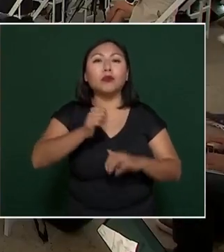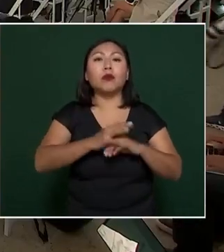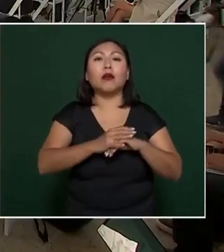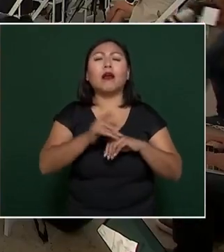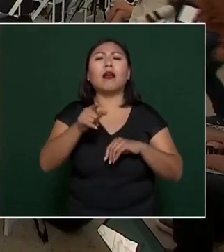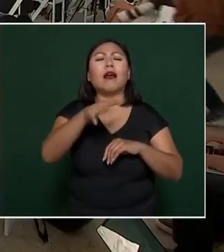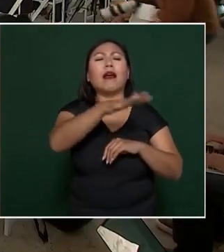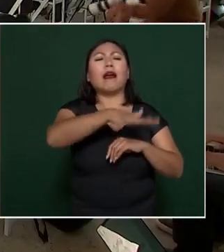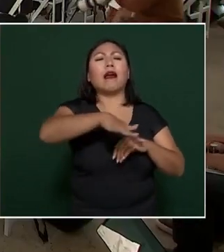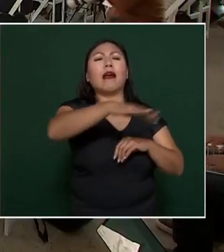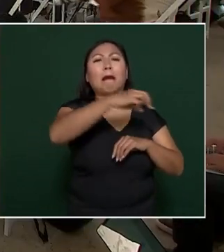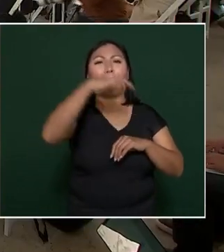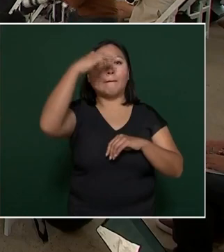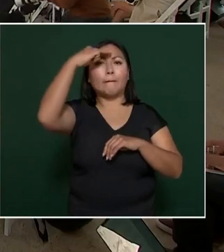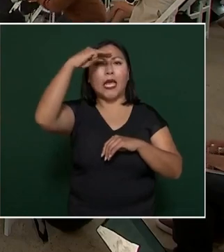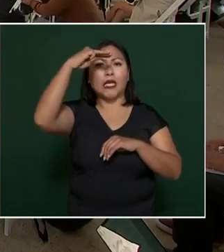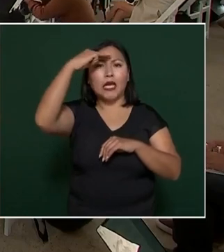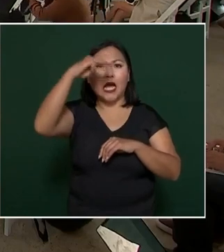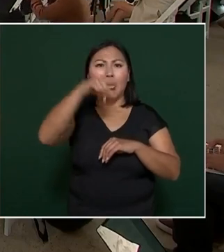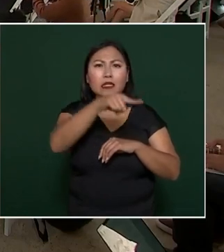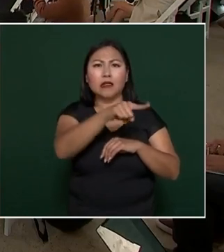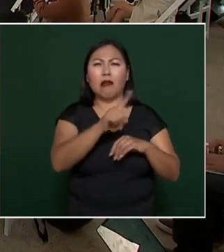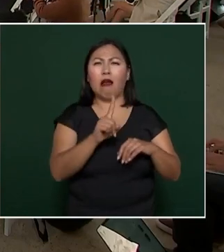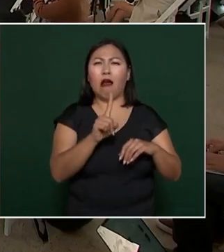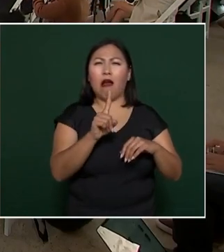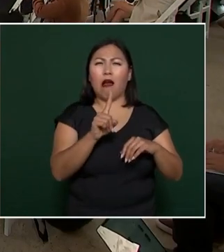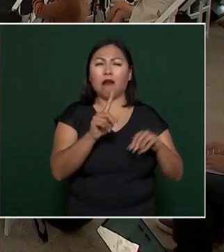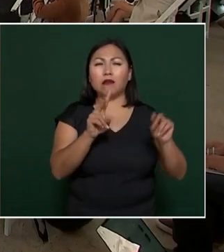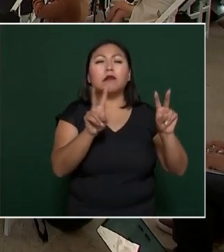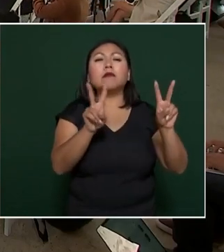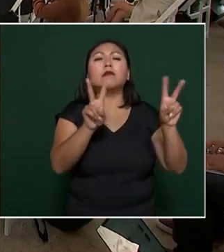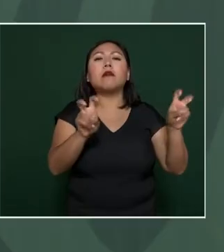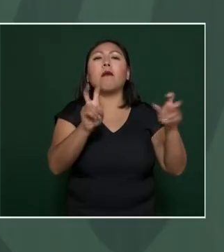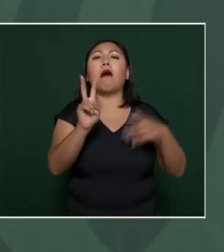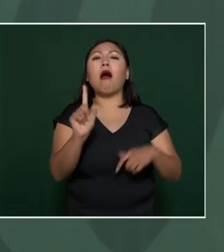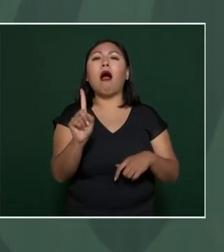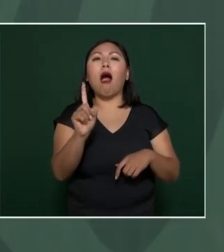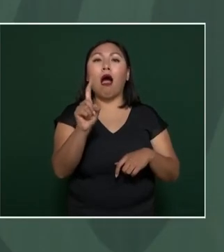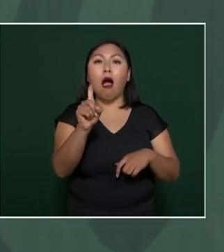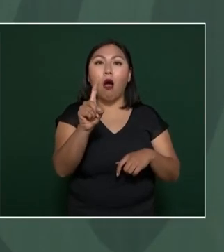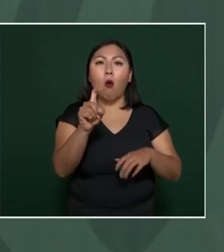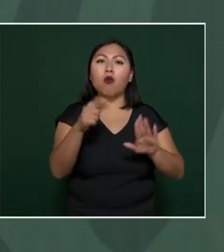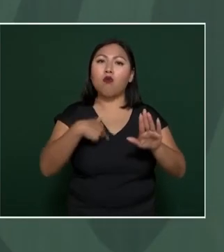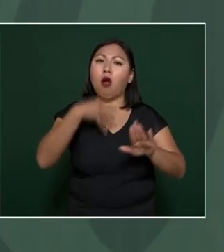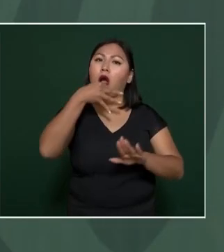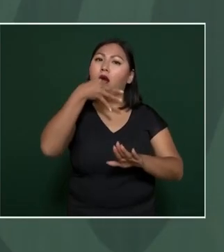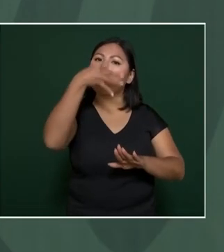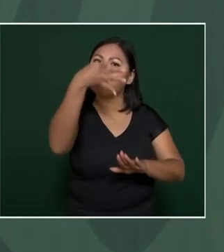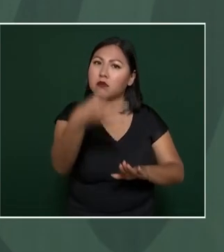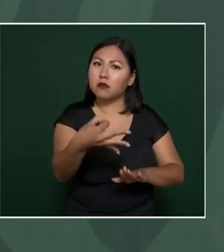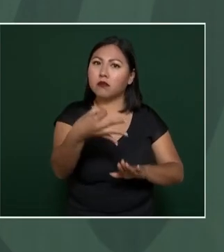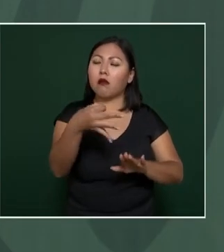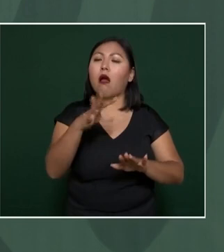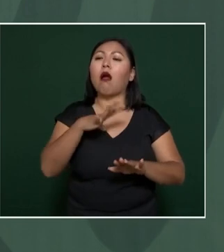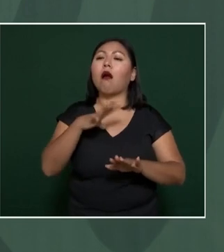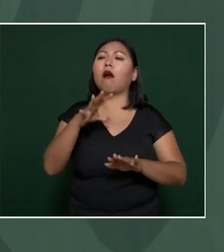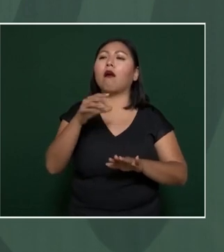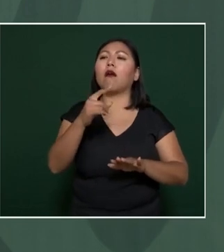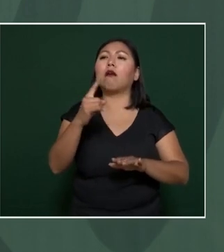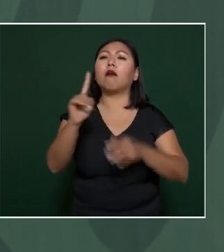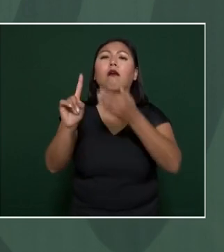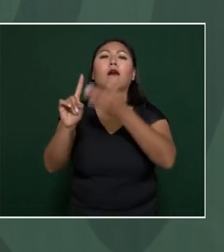Mexicali para que no vayan a a este a manipular porque ahí anda el señor este que fue de